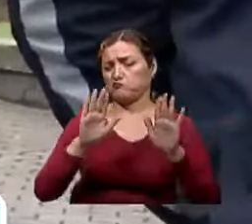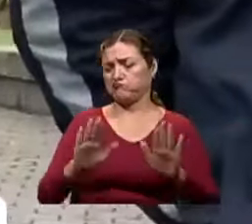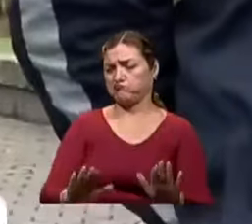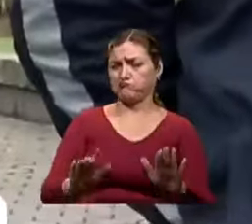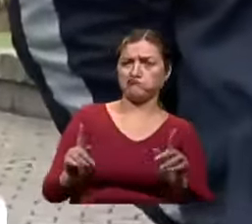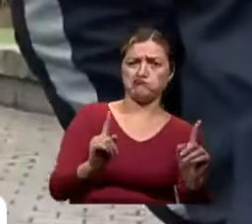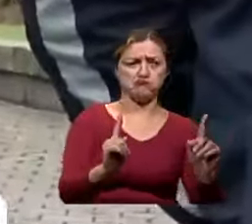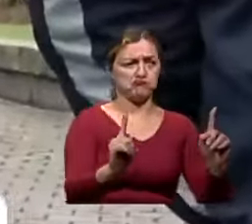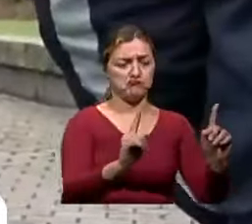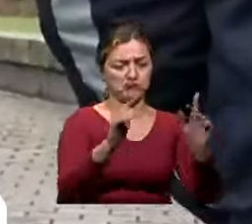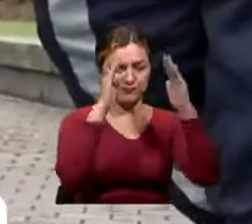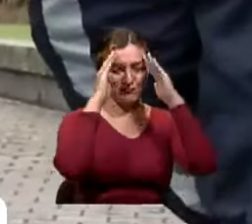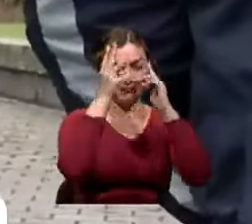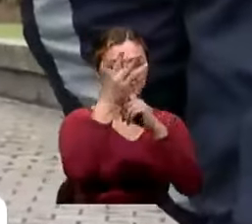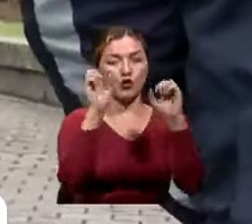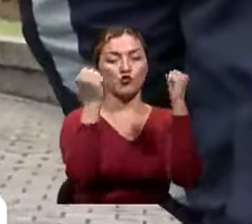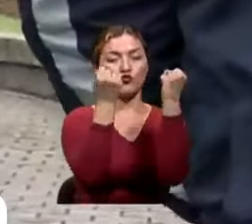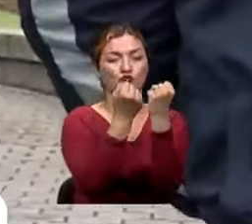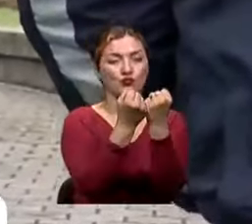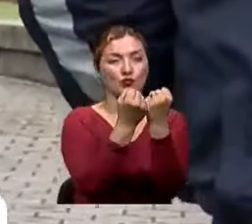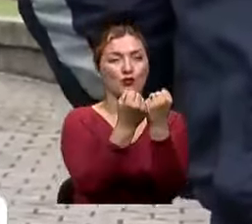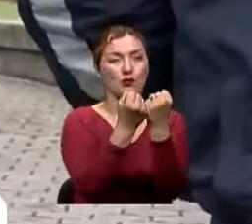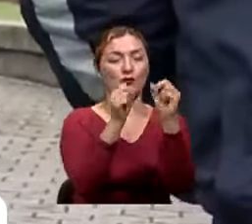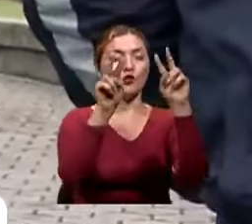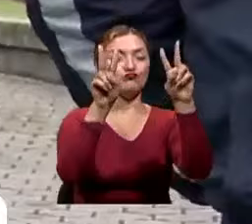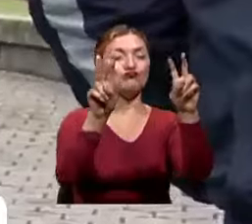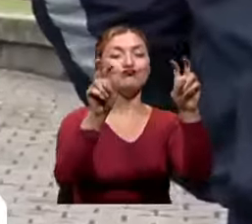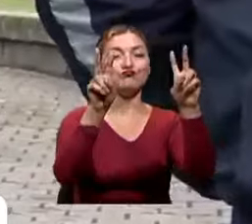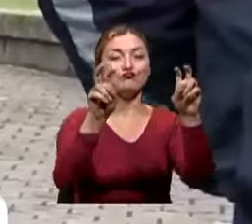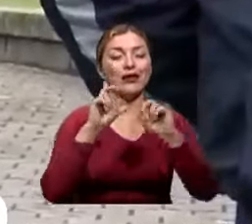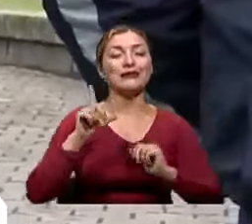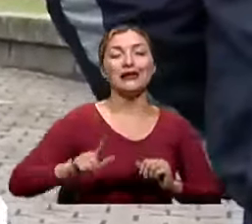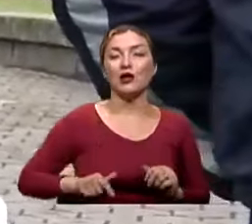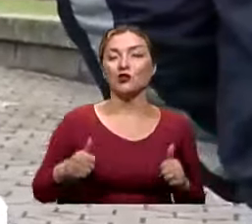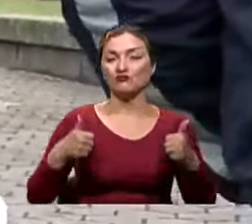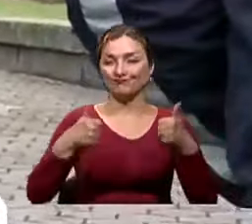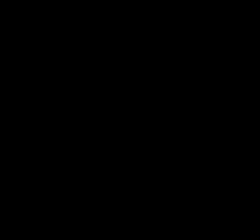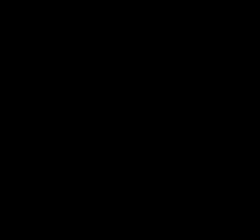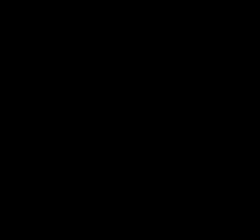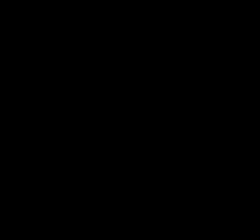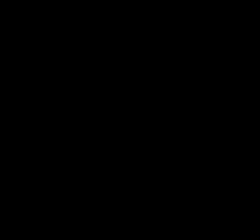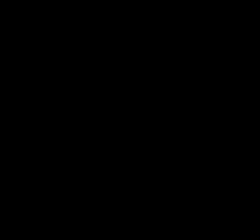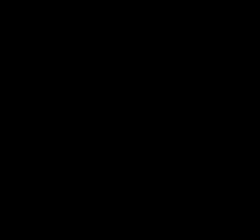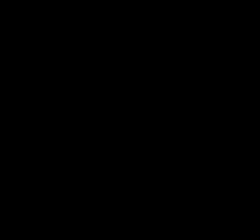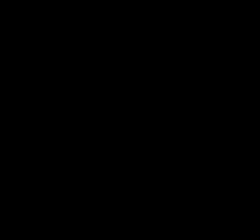Usted muy atento igual a las redes sociales. Ahora nos vamos con nuestro segmento de salud, Vive Bien.